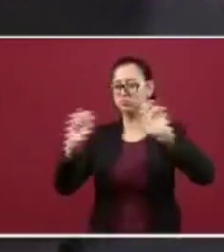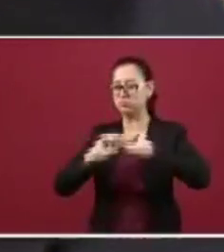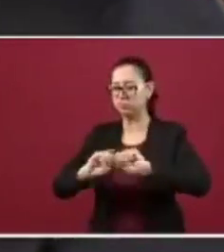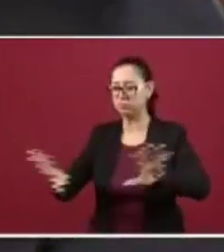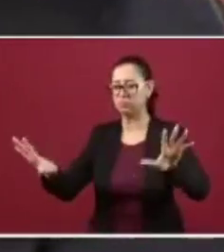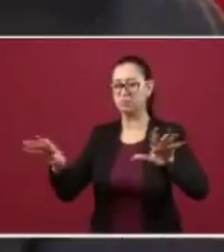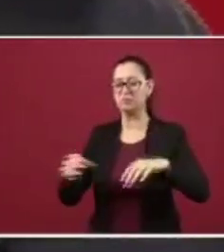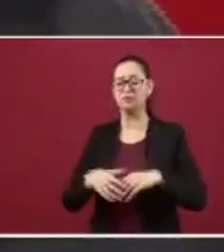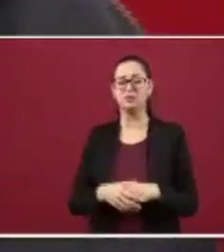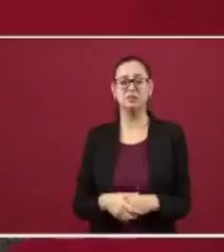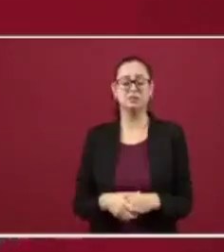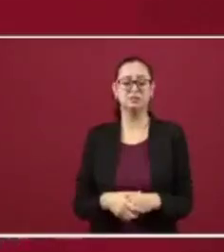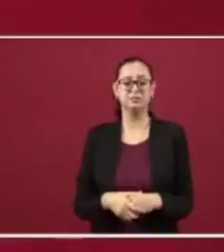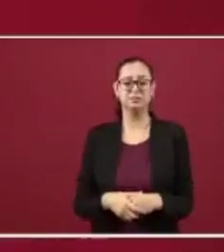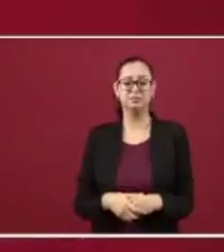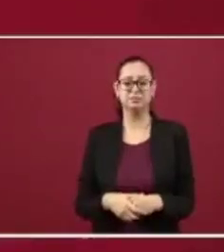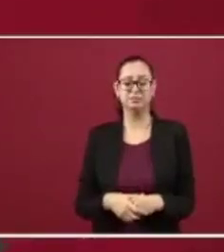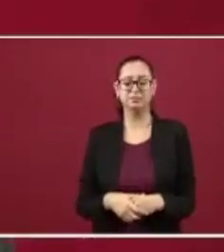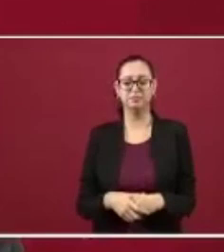vamos a utilizar